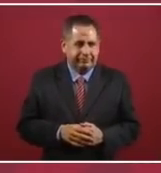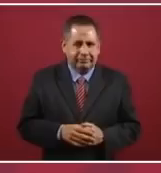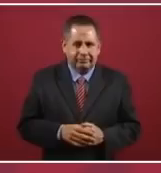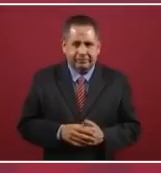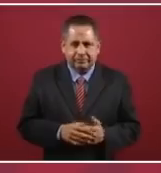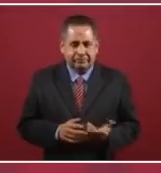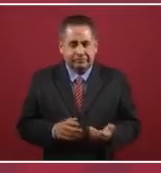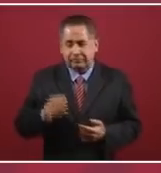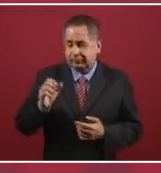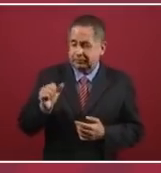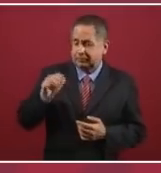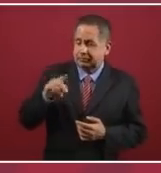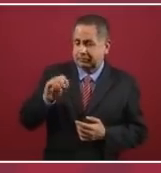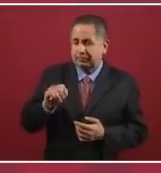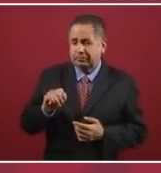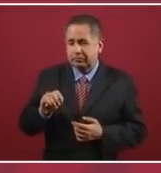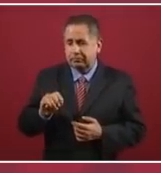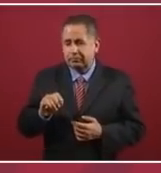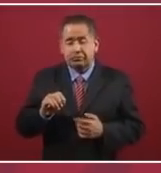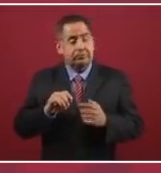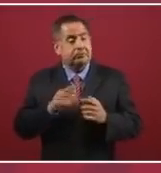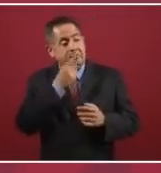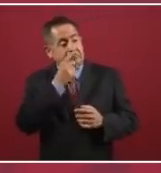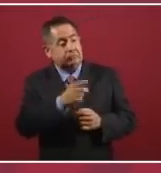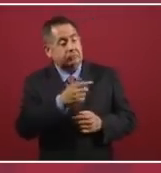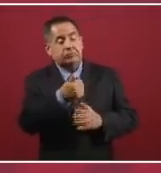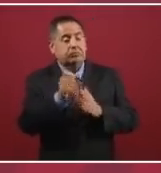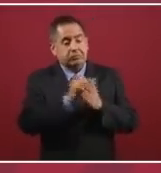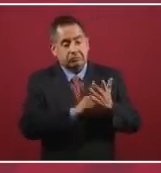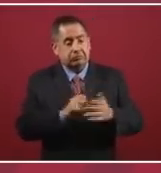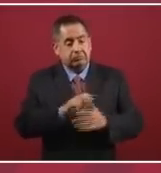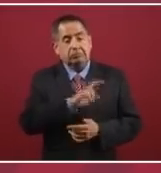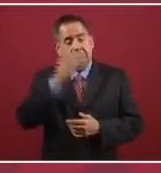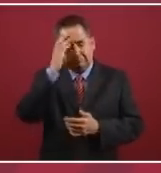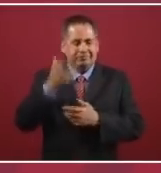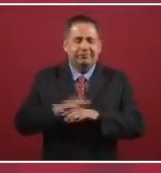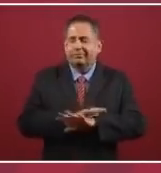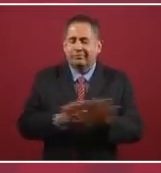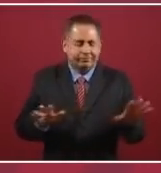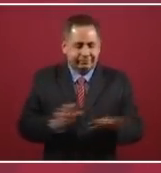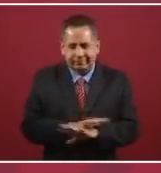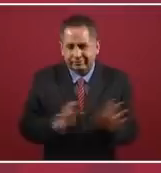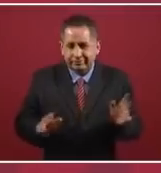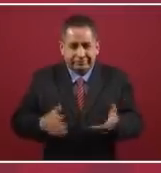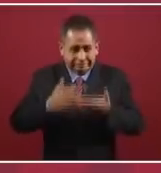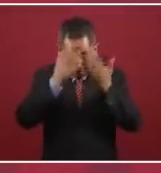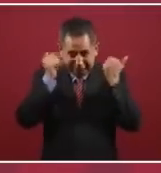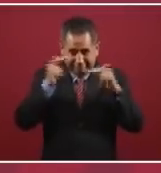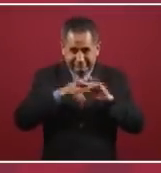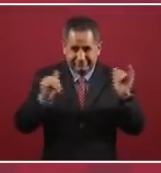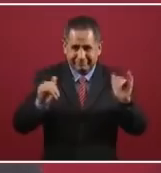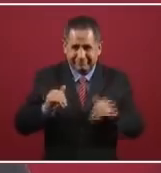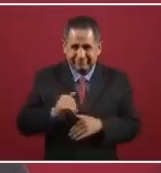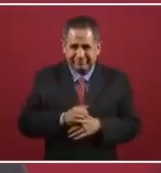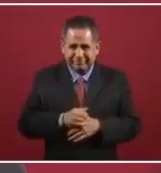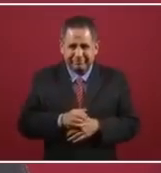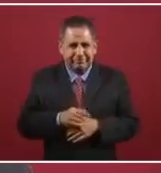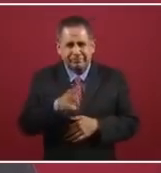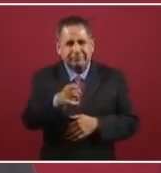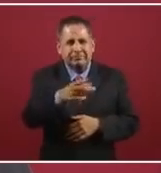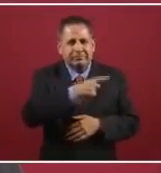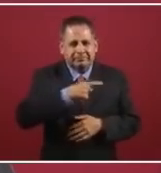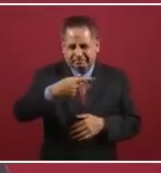se va a retrasar 6 meses el aeropuerto. No, es más, ni siquiera lo debería de formular de esa